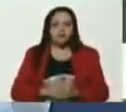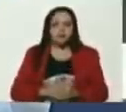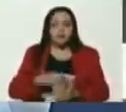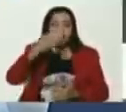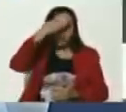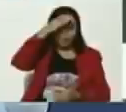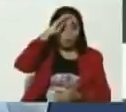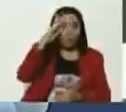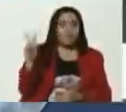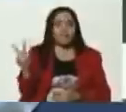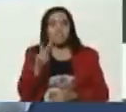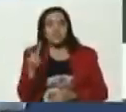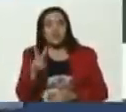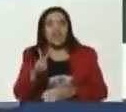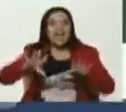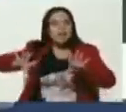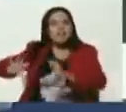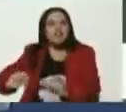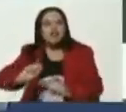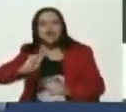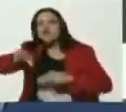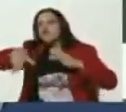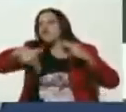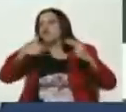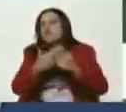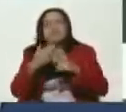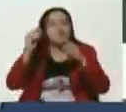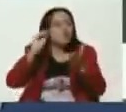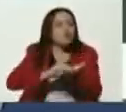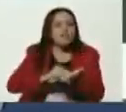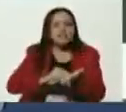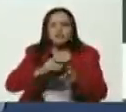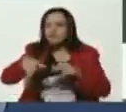a Venezuela el capitalismo no volverá más nunca.